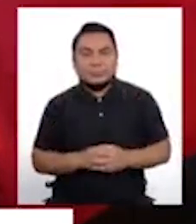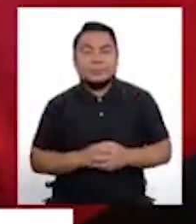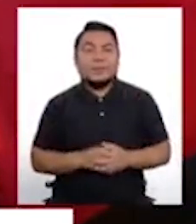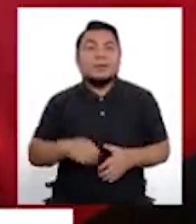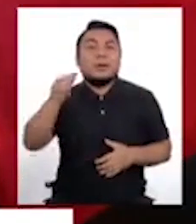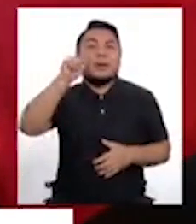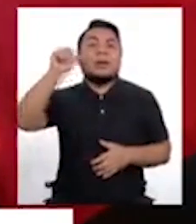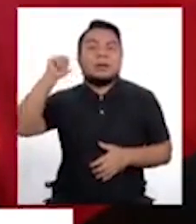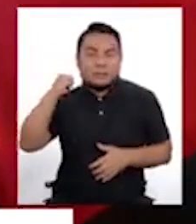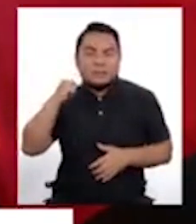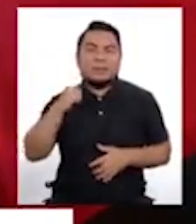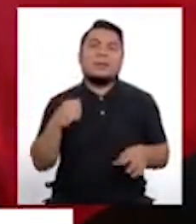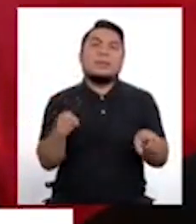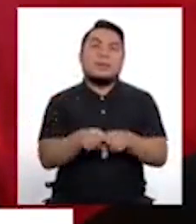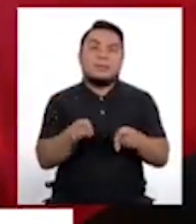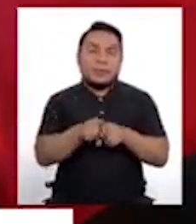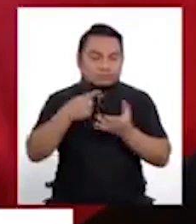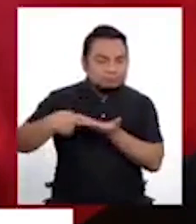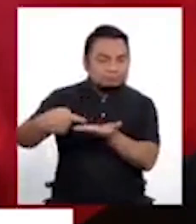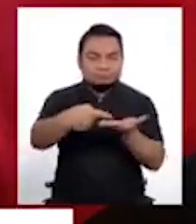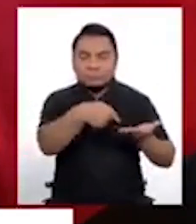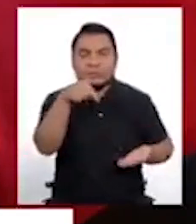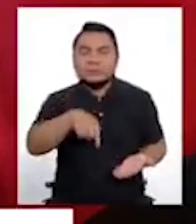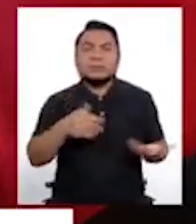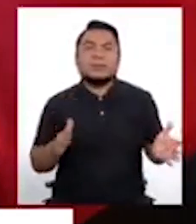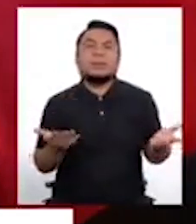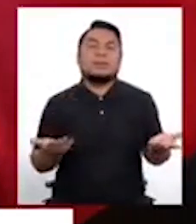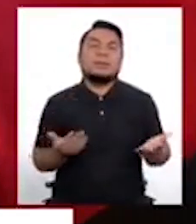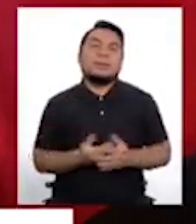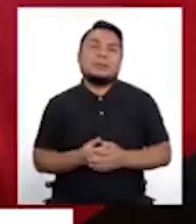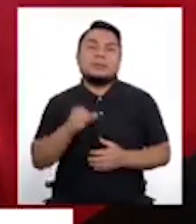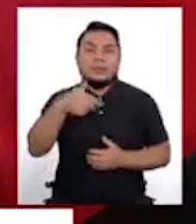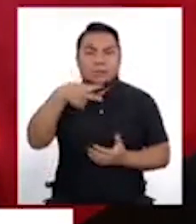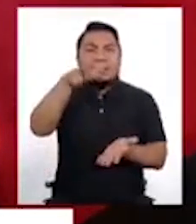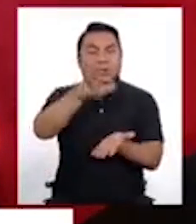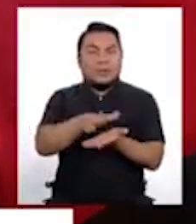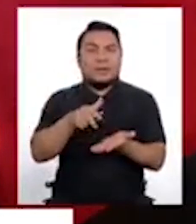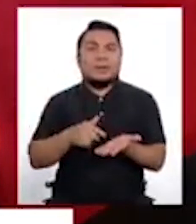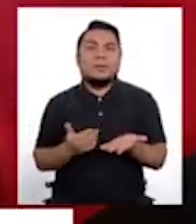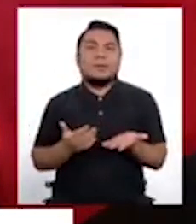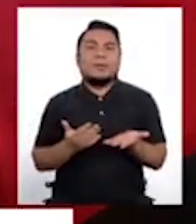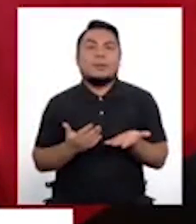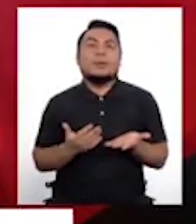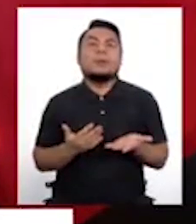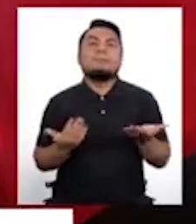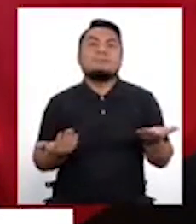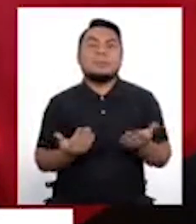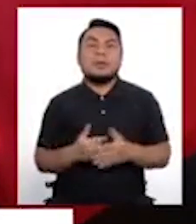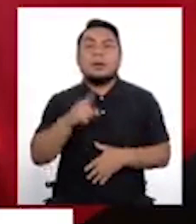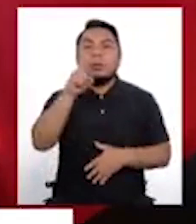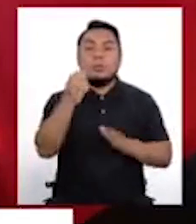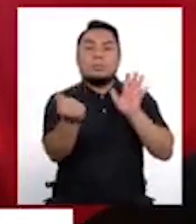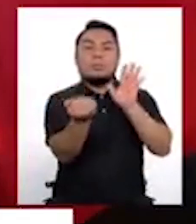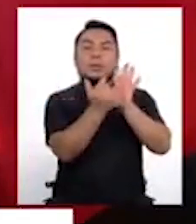Ayer también se debatió acá y está aprobado un decreto